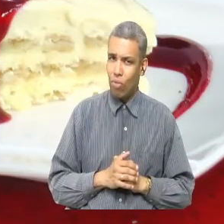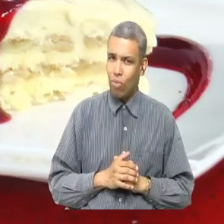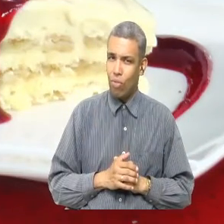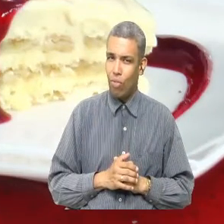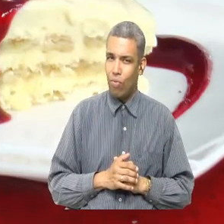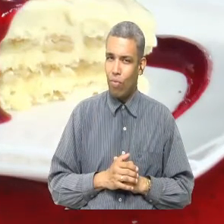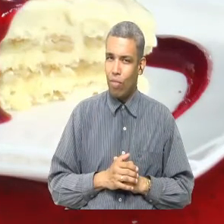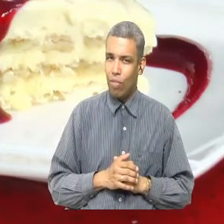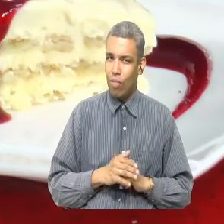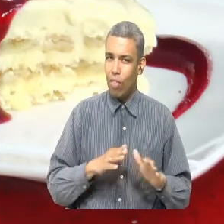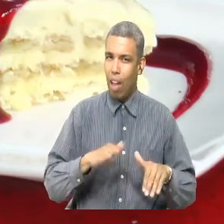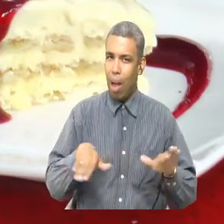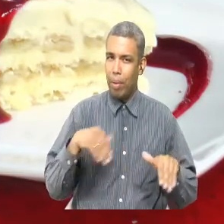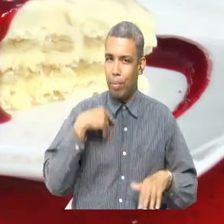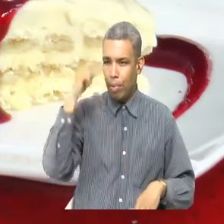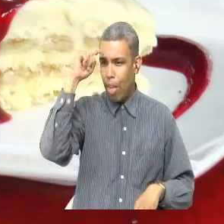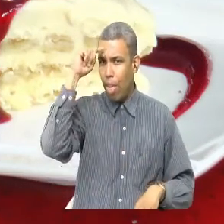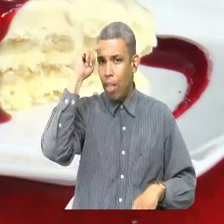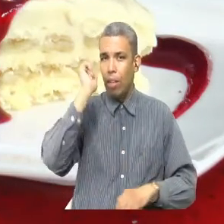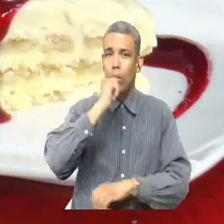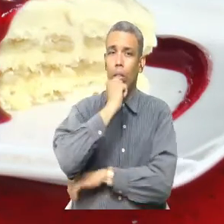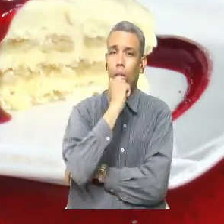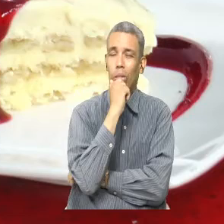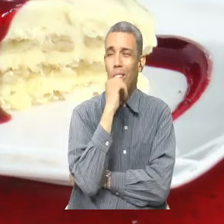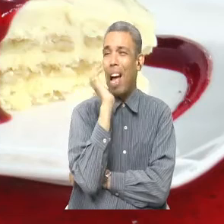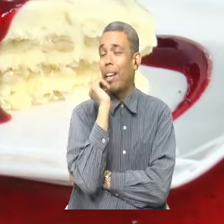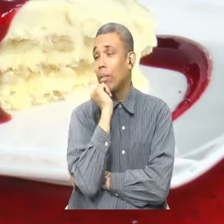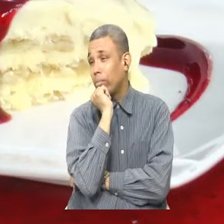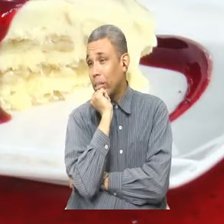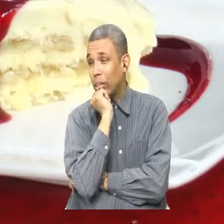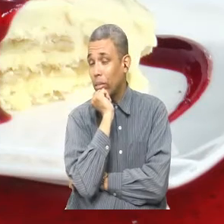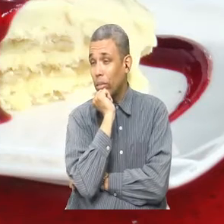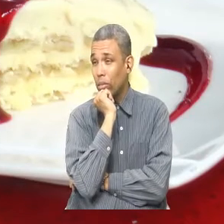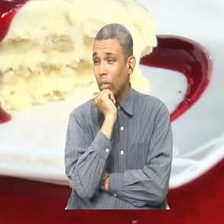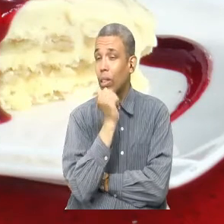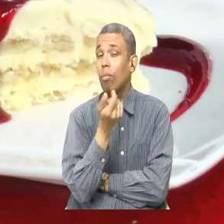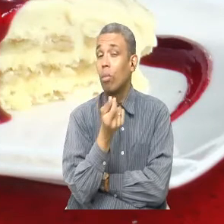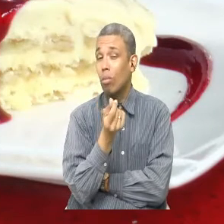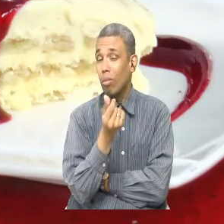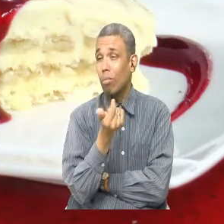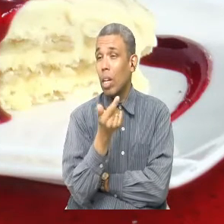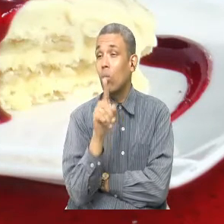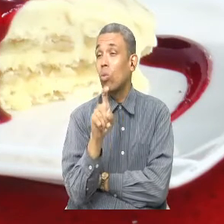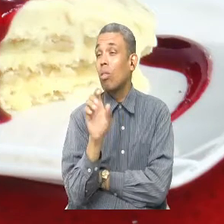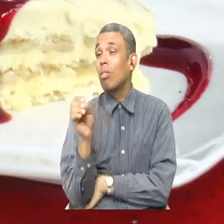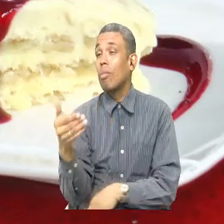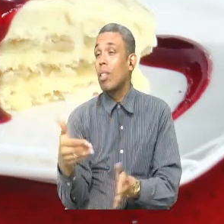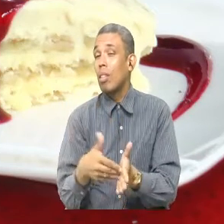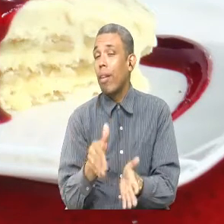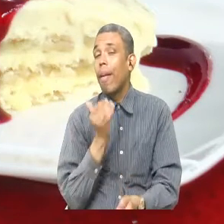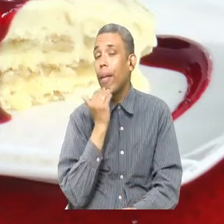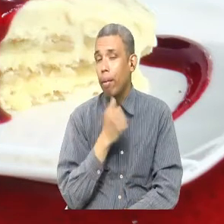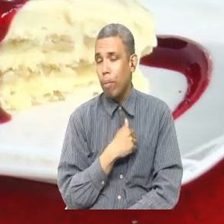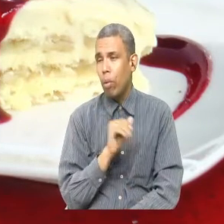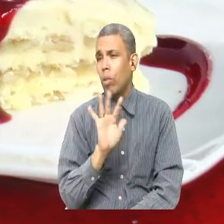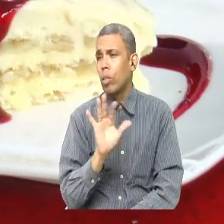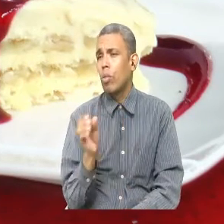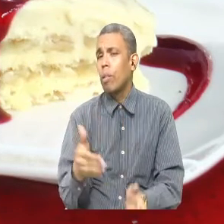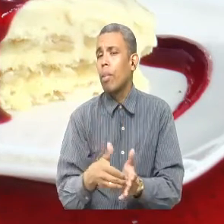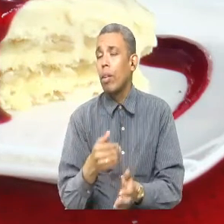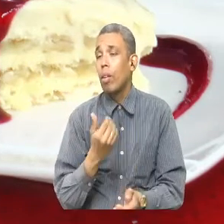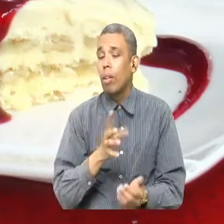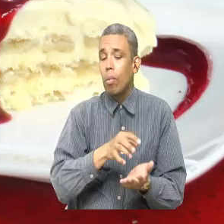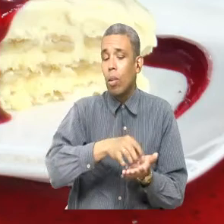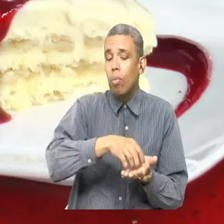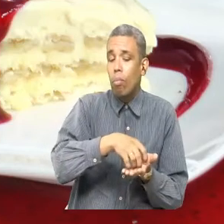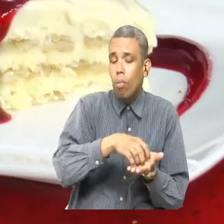no, es que no tenemos 60, 50 mil pesos, hasta 20 mil pesos para poder hacerle de pronto un presente a alguien en una